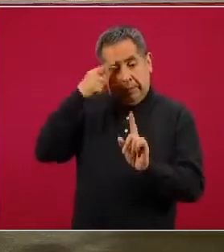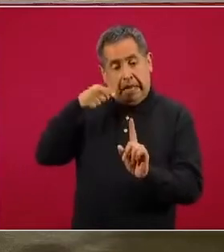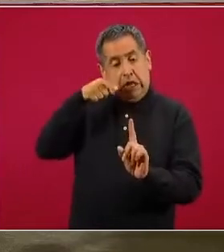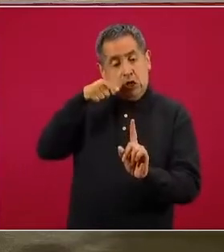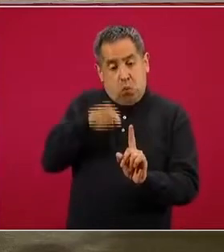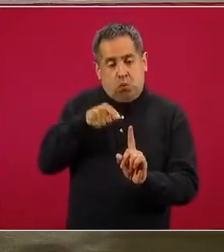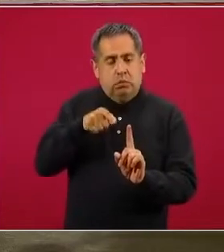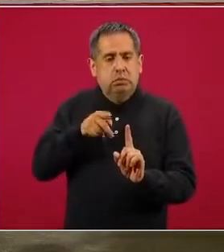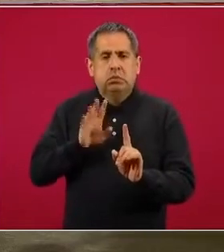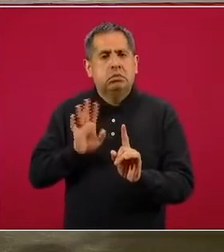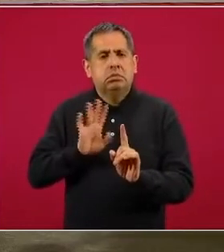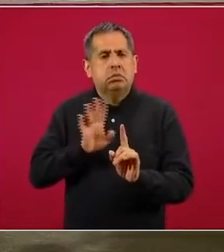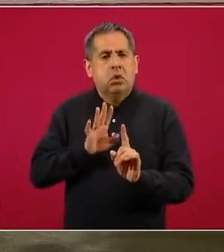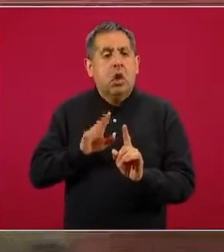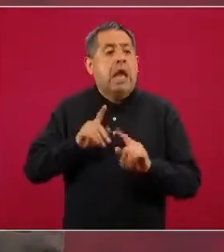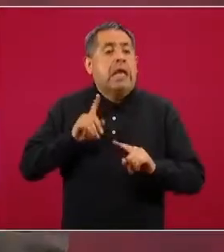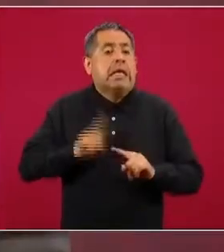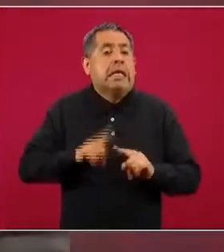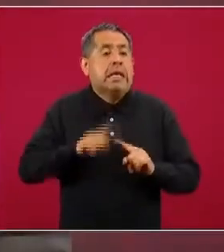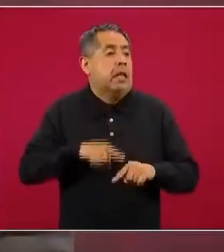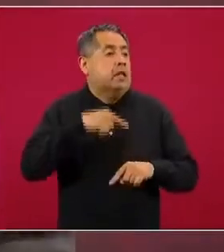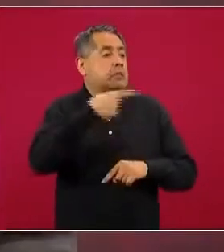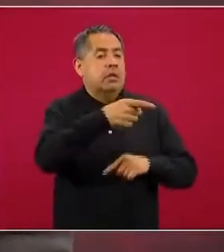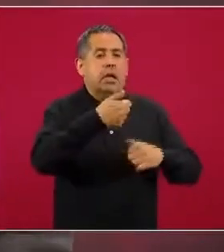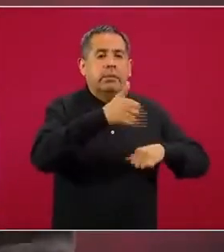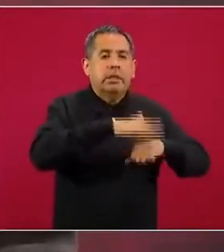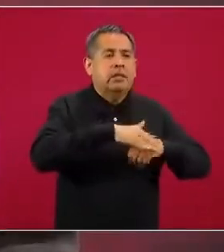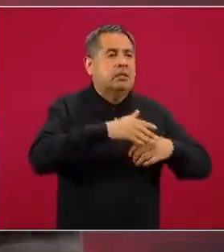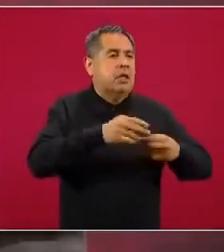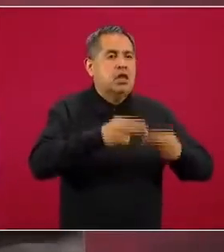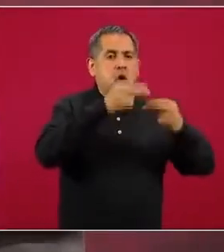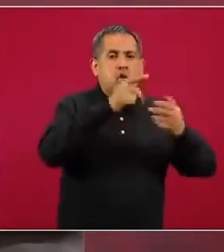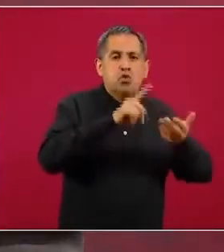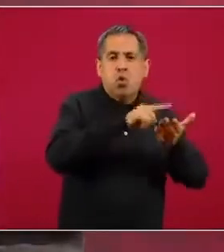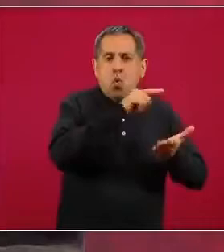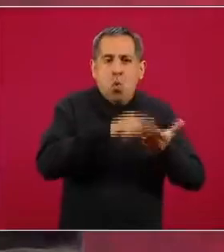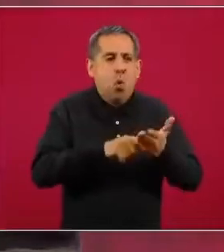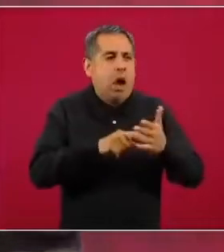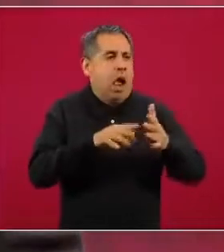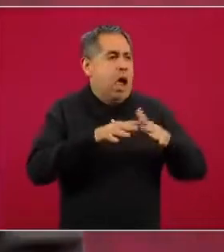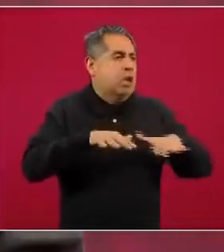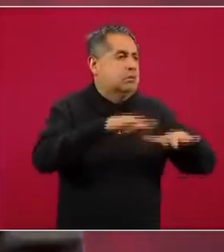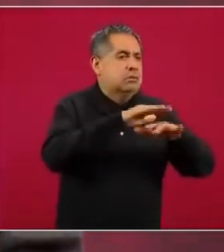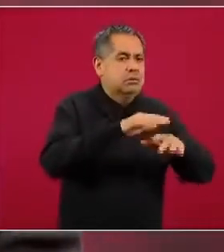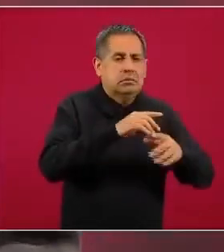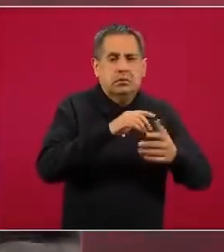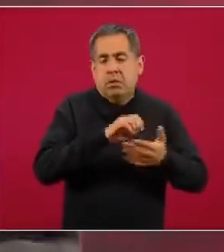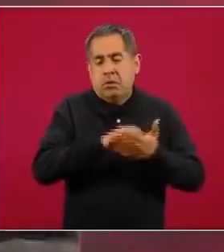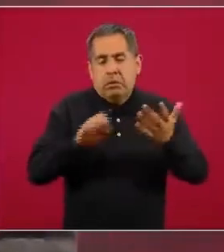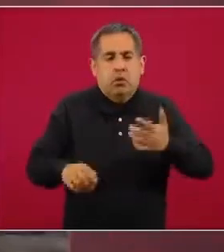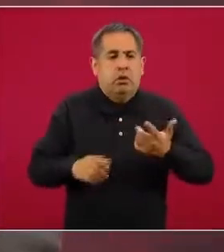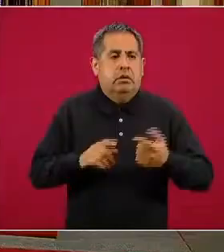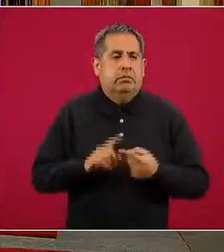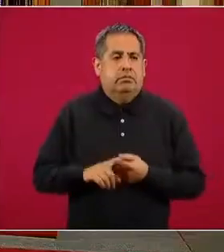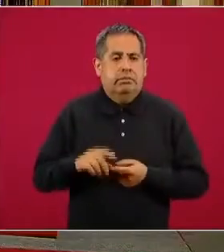sujeto obligado son quienes administran los espacios públicos, el sistema educativo